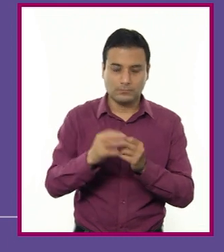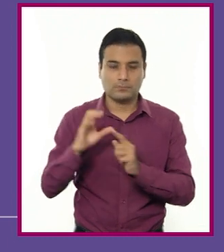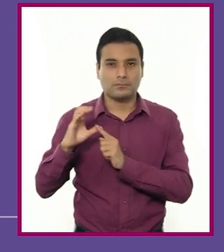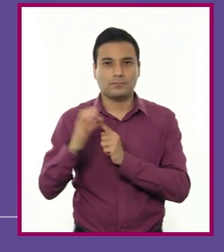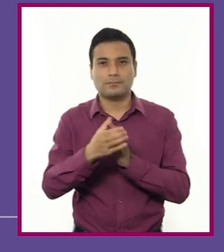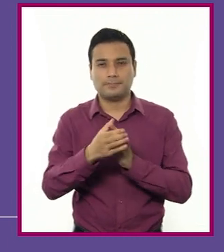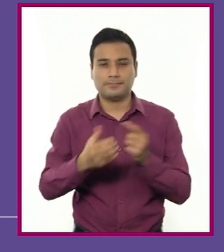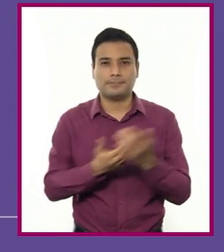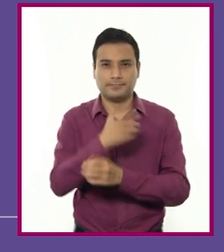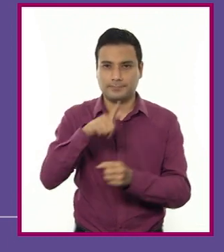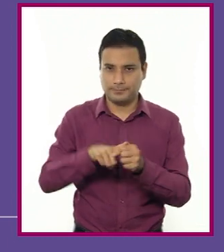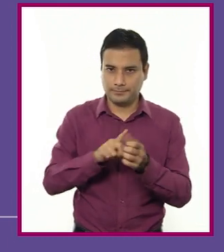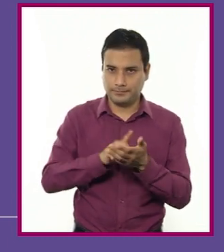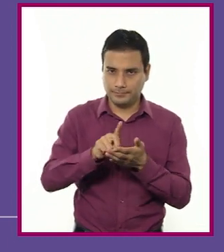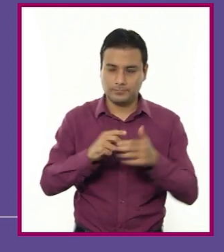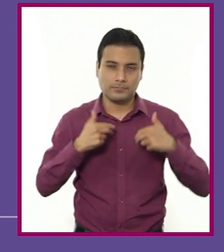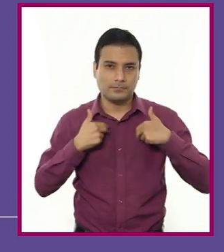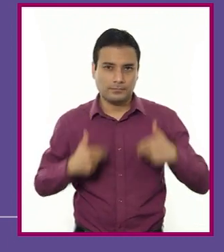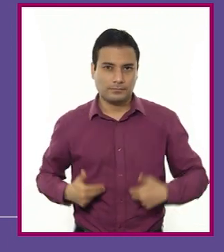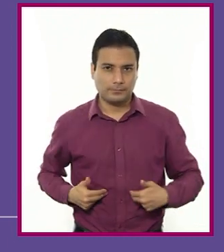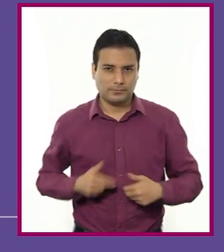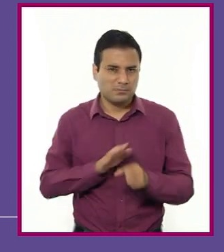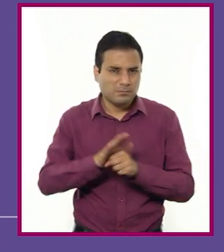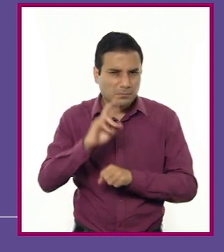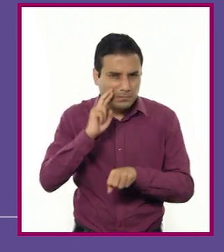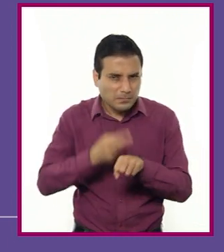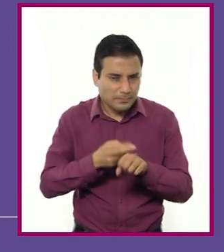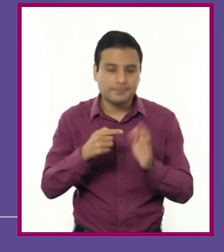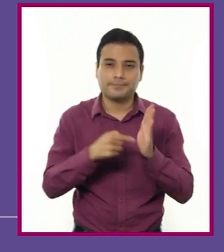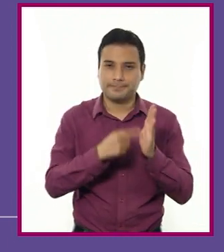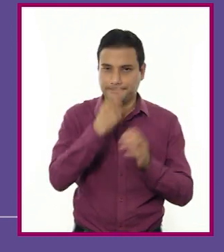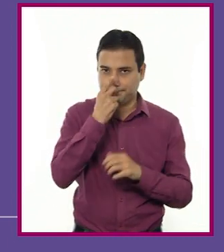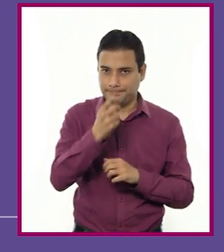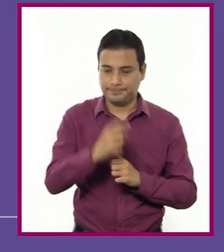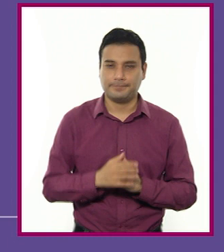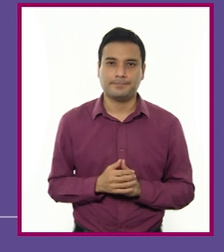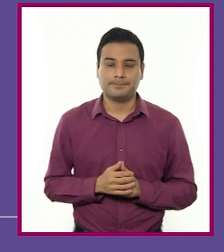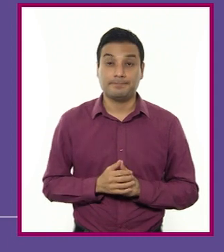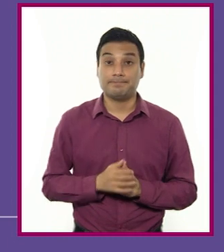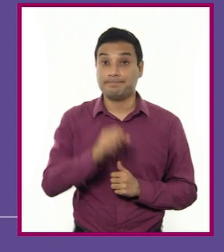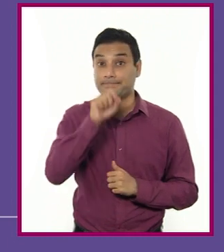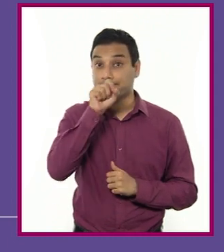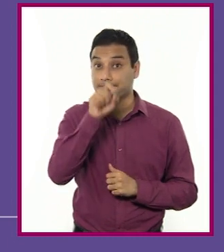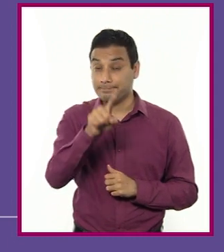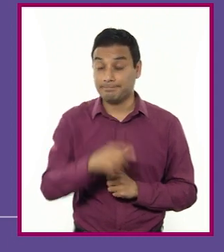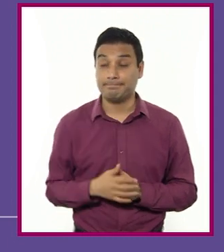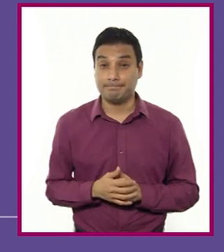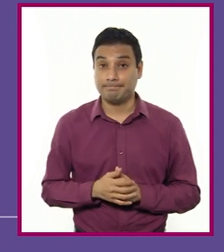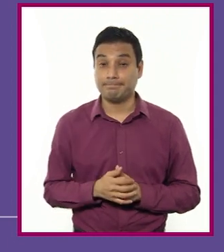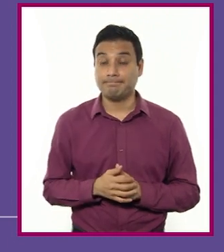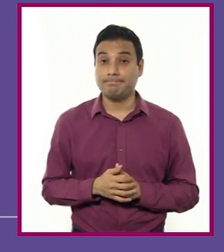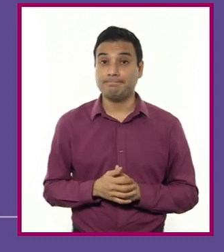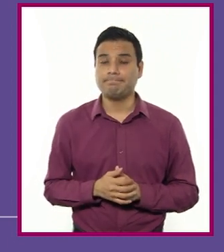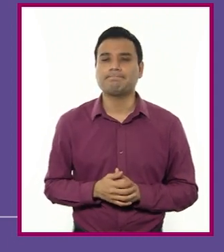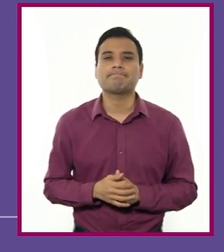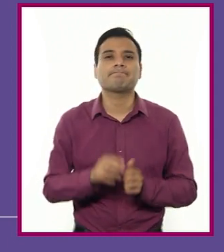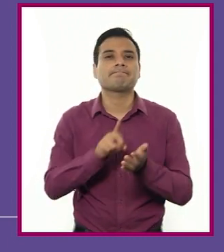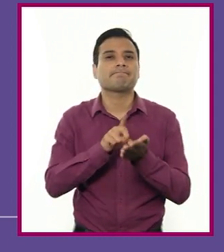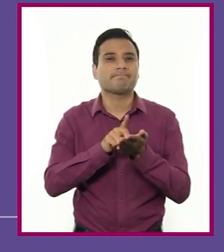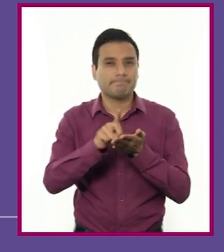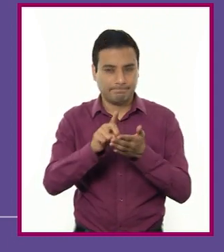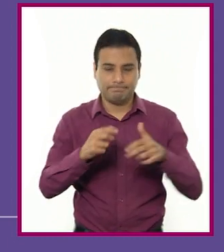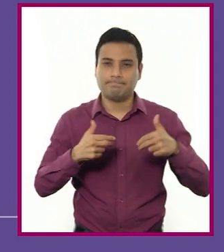de los Derechos Humanos, CNDH. Reconoce los derechos humanos, así como las